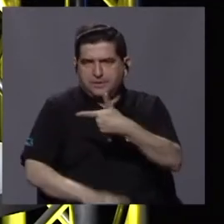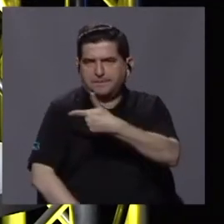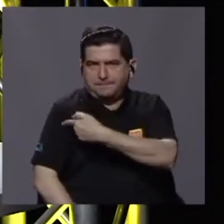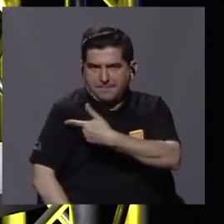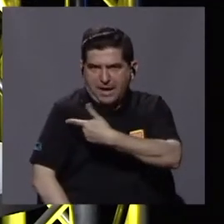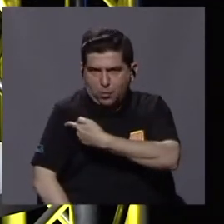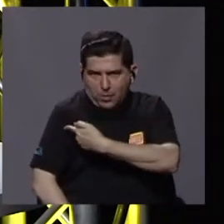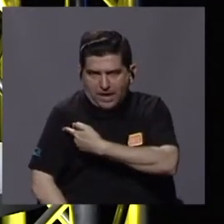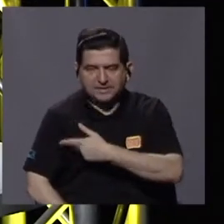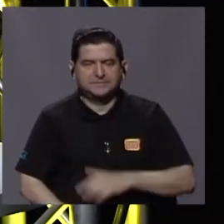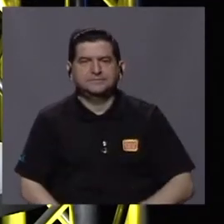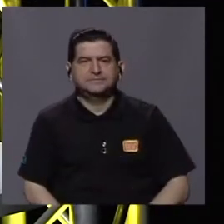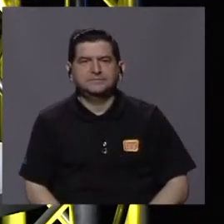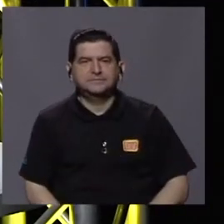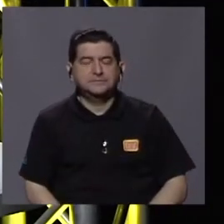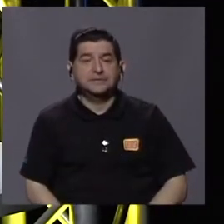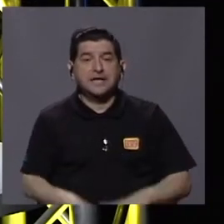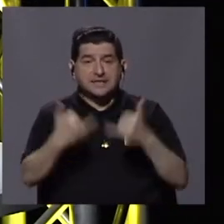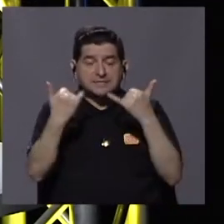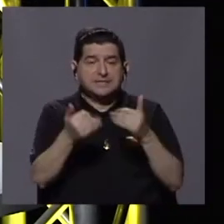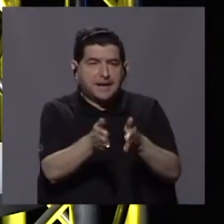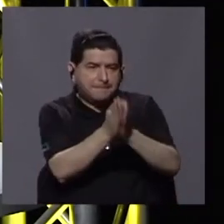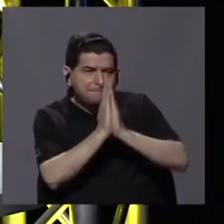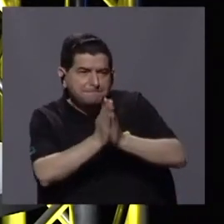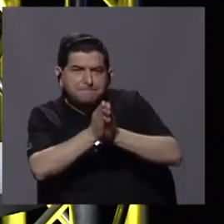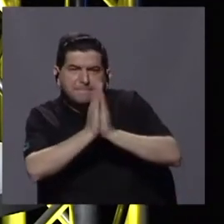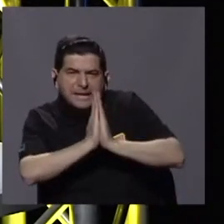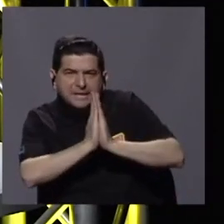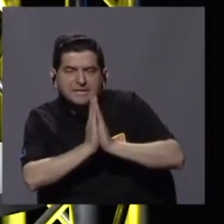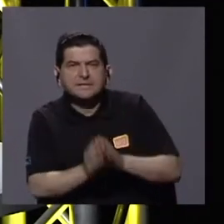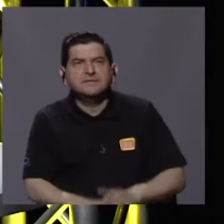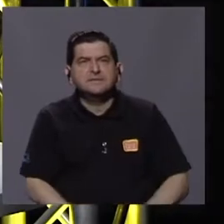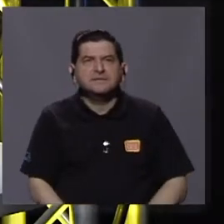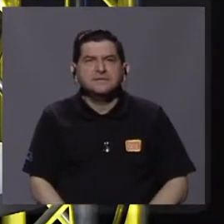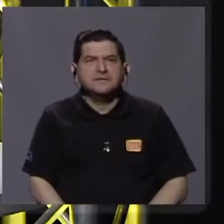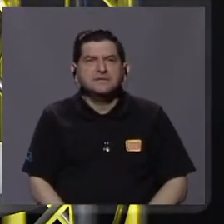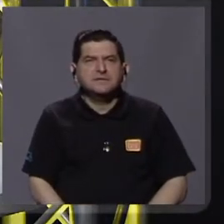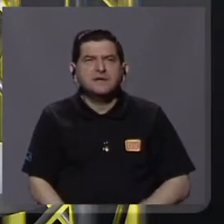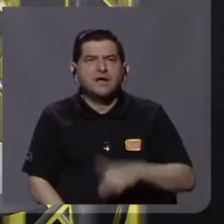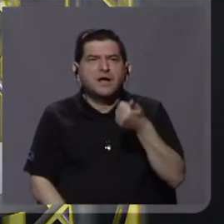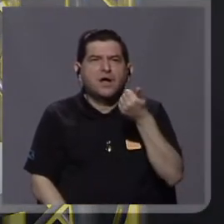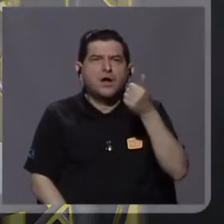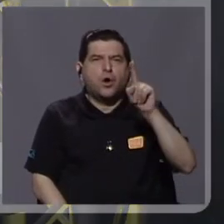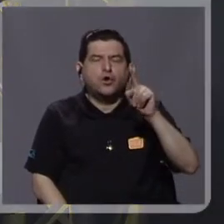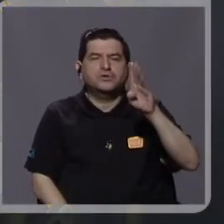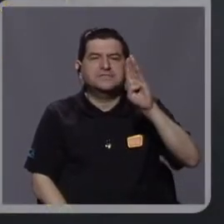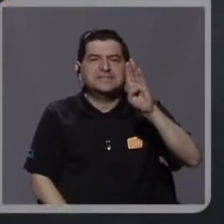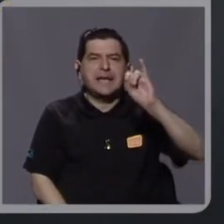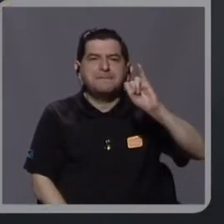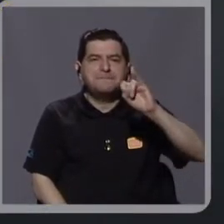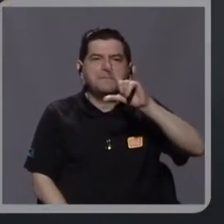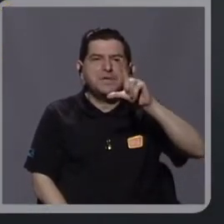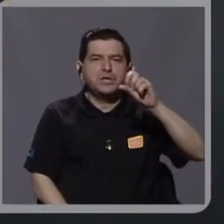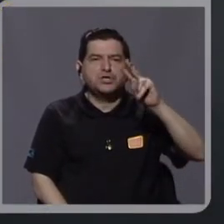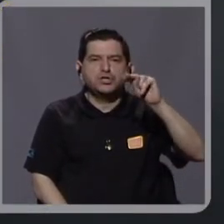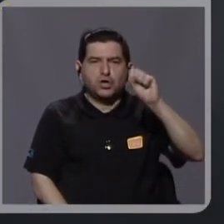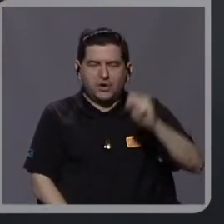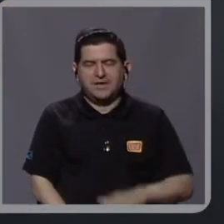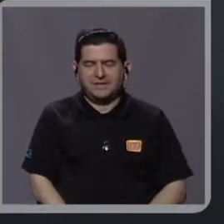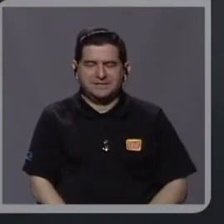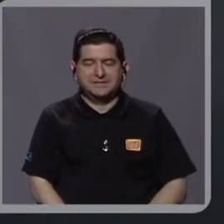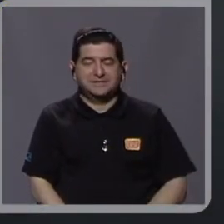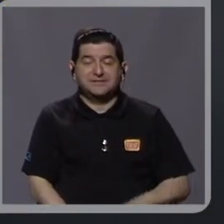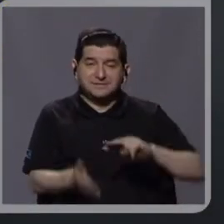y se han ordenado más o menos 11 billones 11 mil millones de